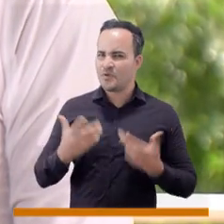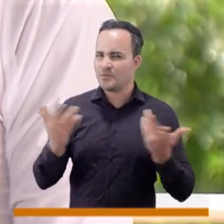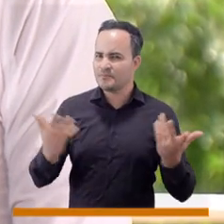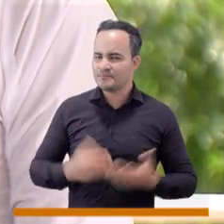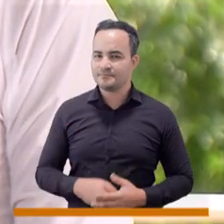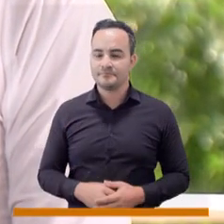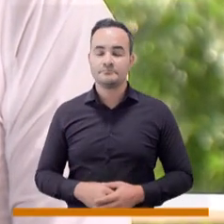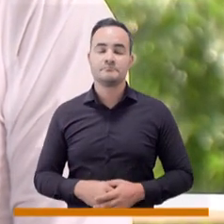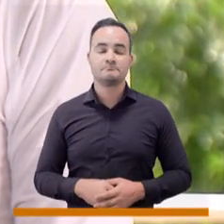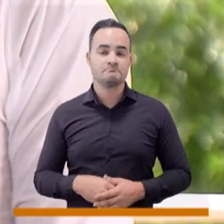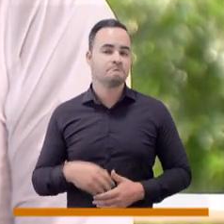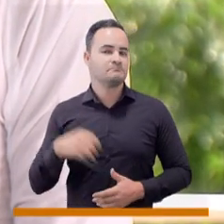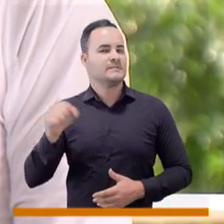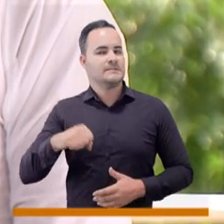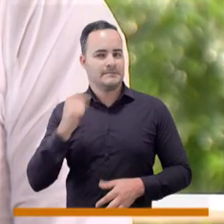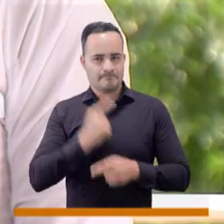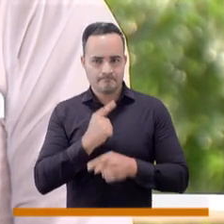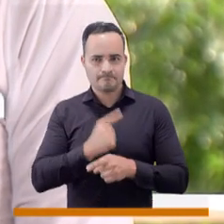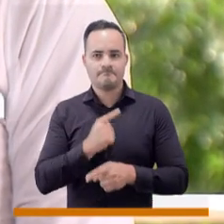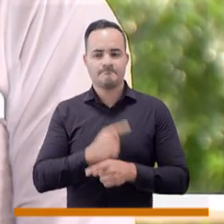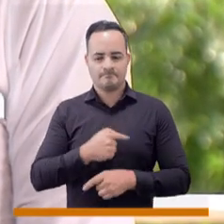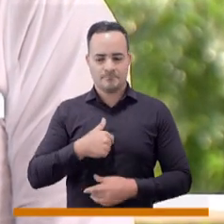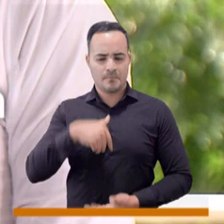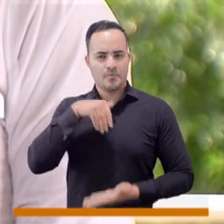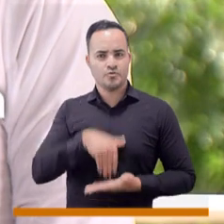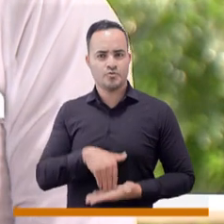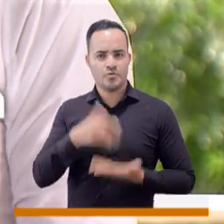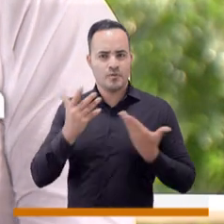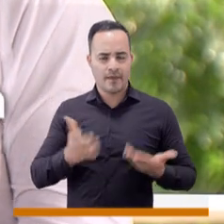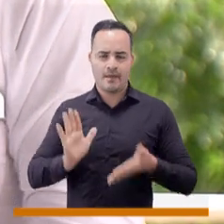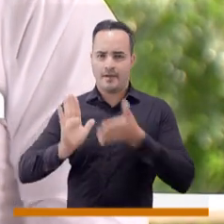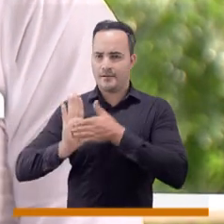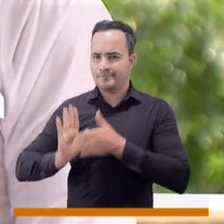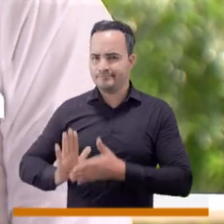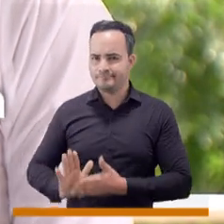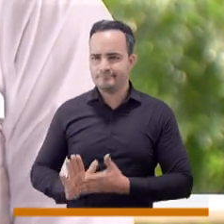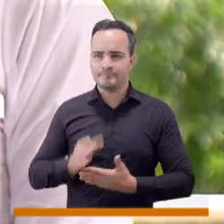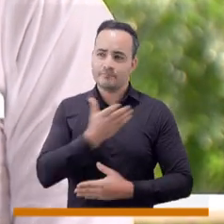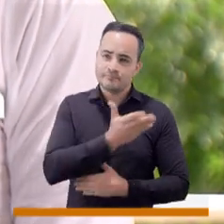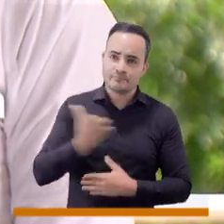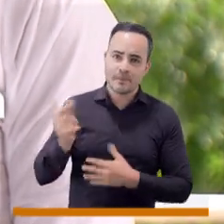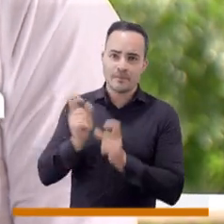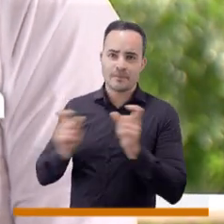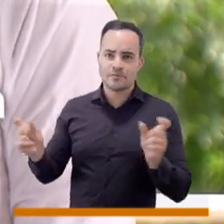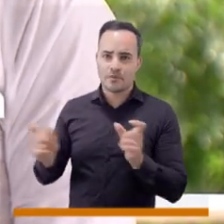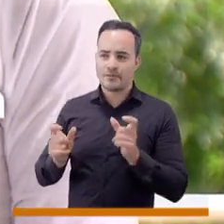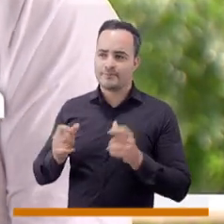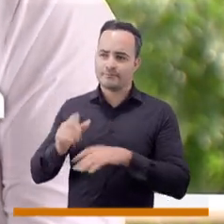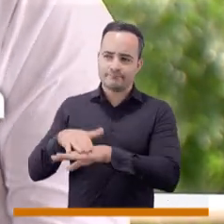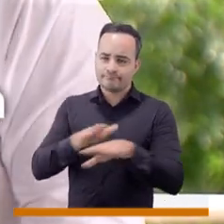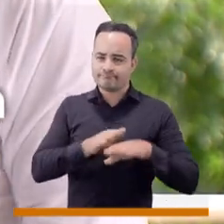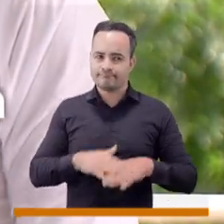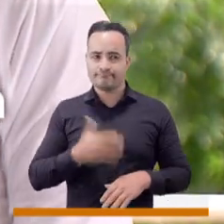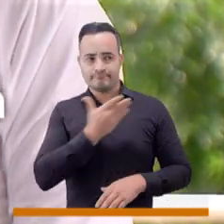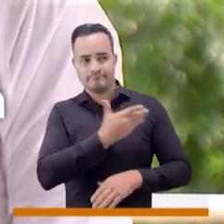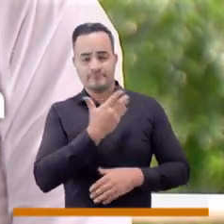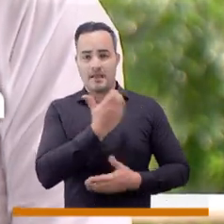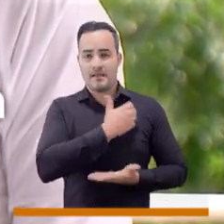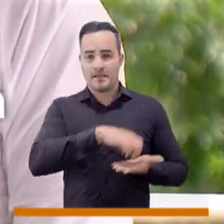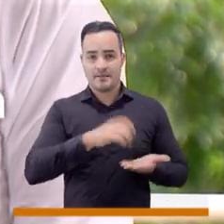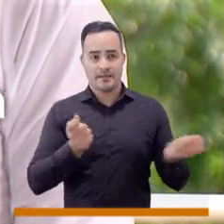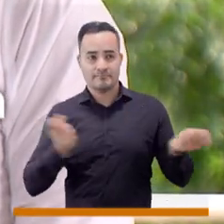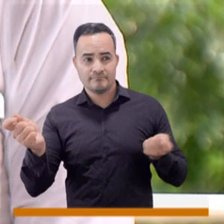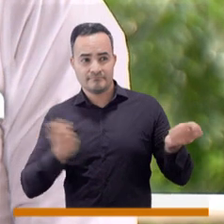una oposición que tenga argumentos, que tenga la capacidad de poder identificar a la gente que hay personas que no están de acuerdo con